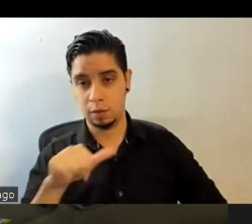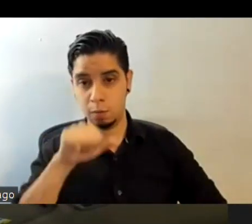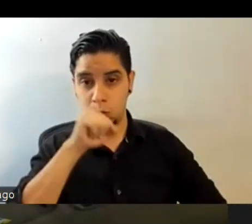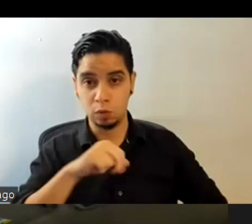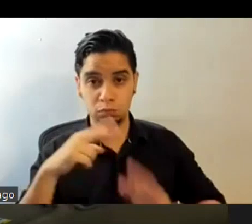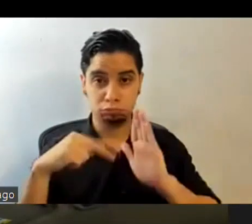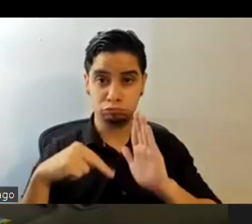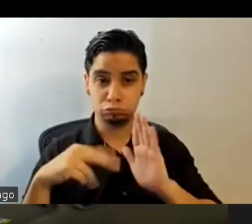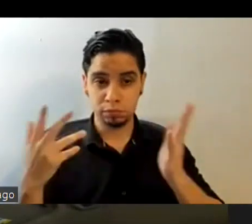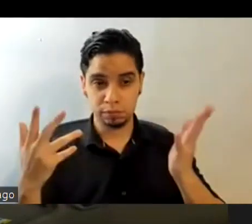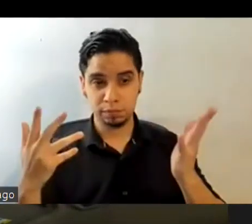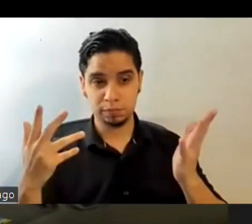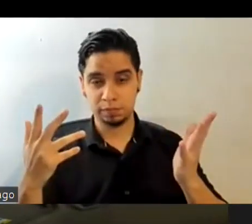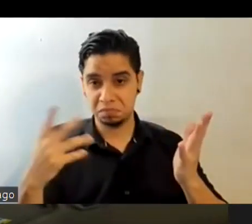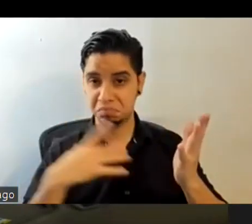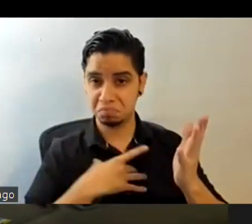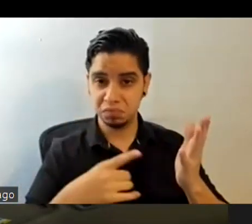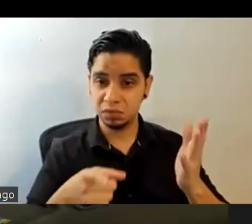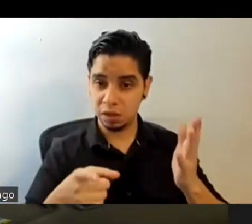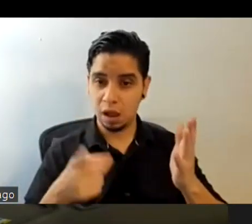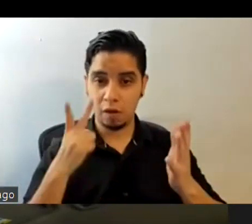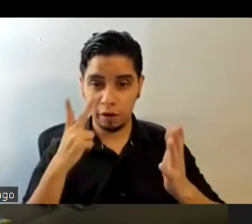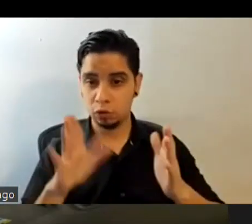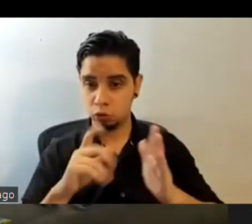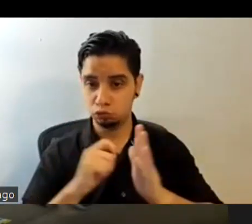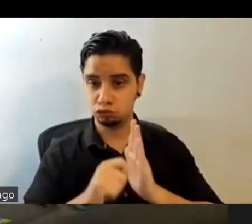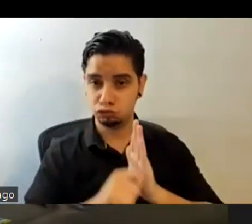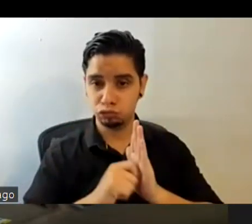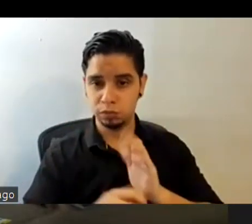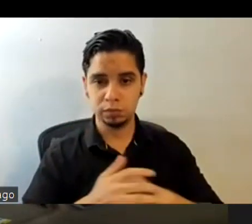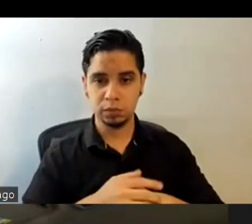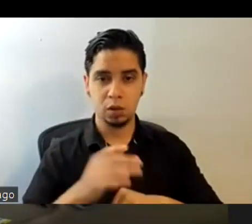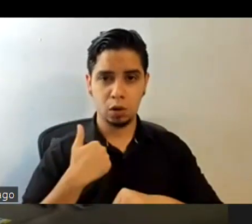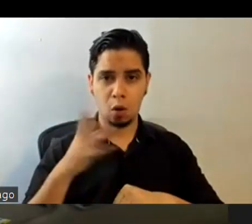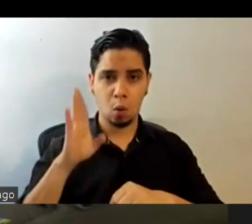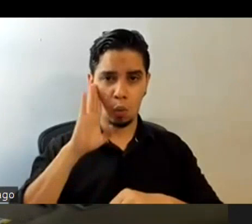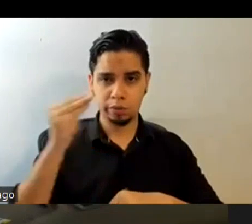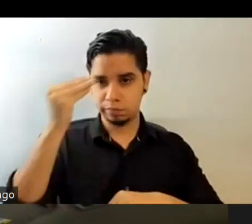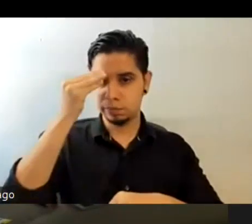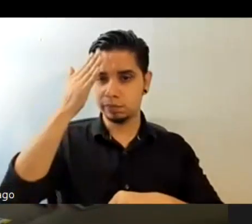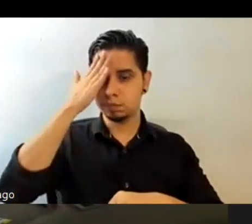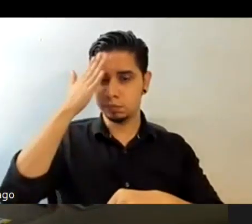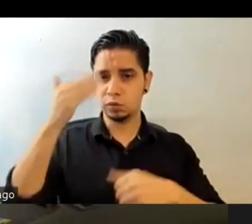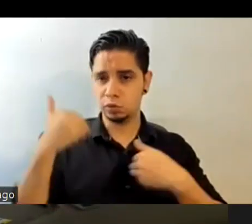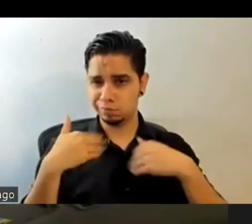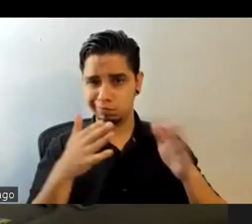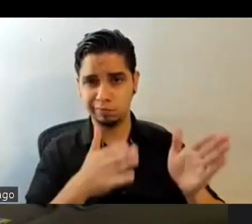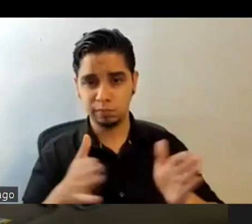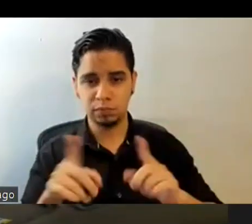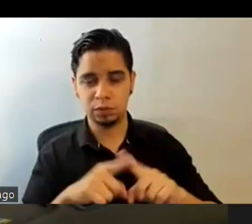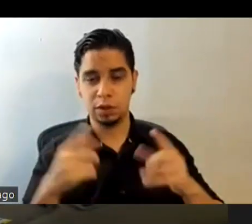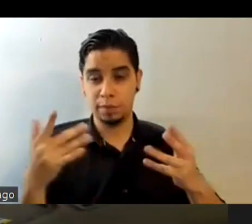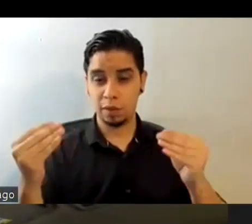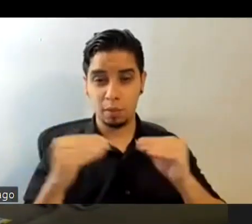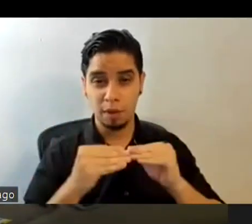que a mí me me encantó. fascinaría leer tu autobiografía. Pues lo voy a tener en los planes porque eso está por ahí, pero estoy esperando un poquito más